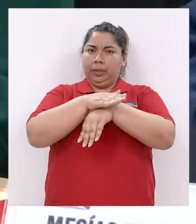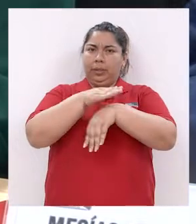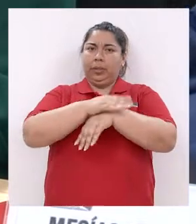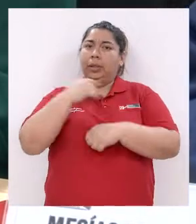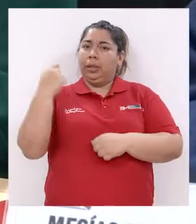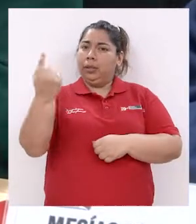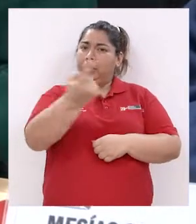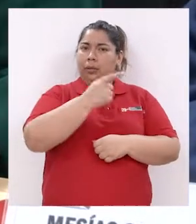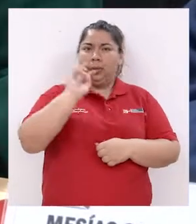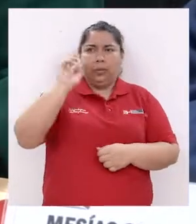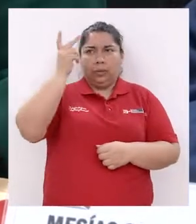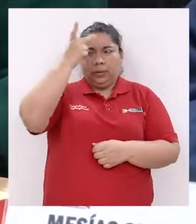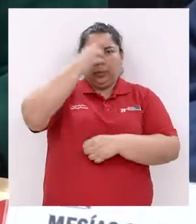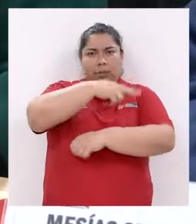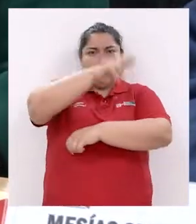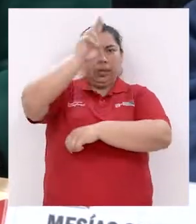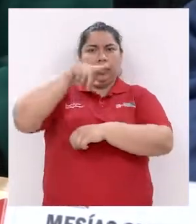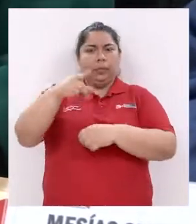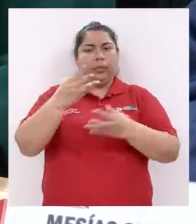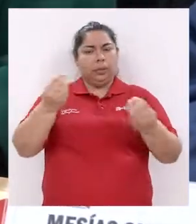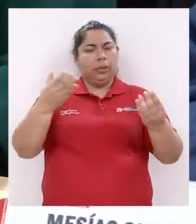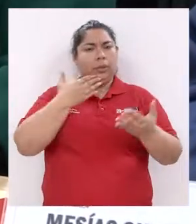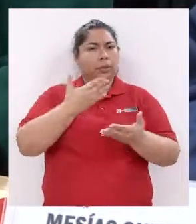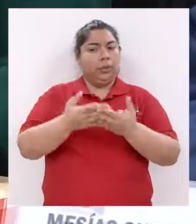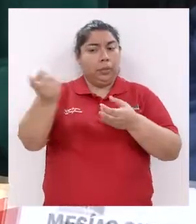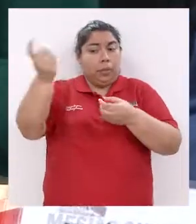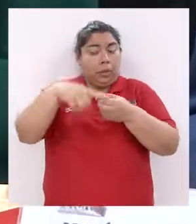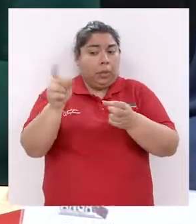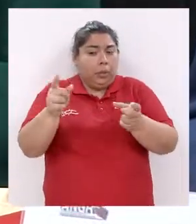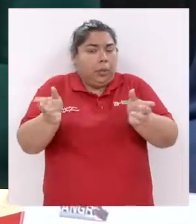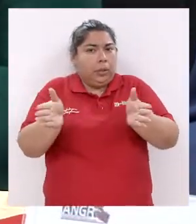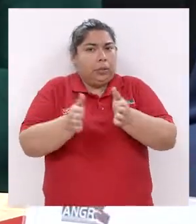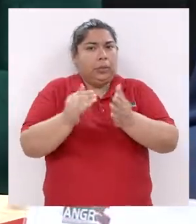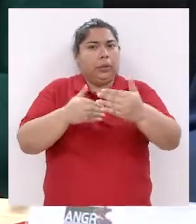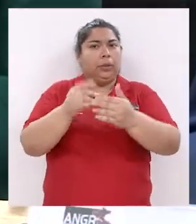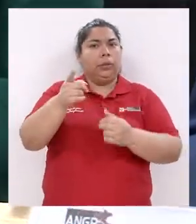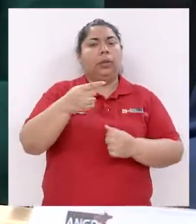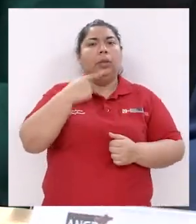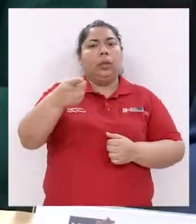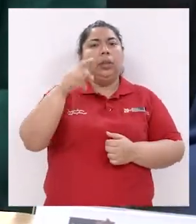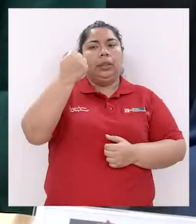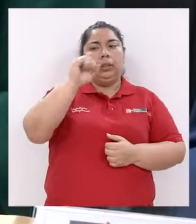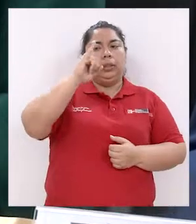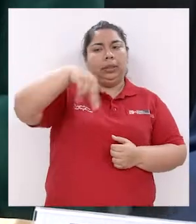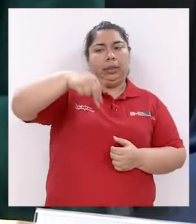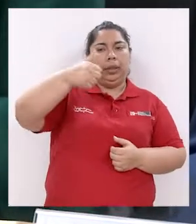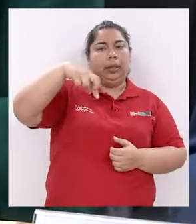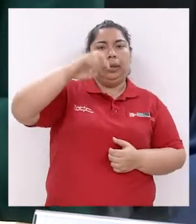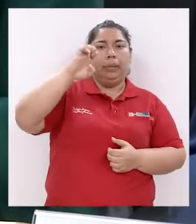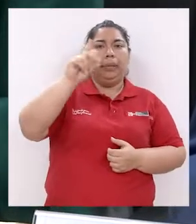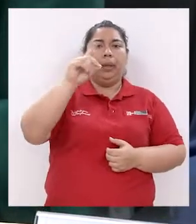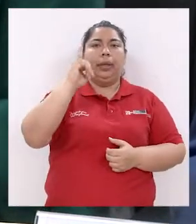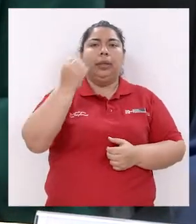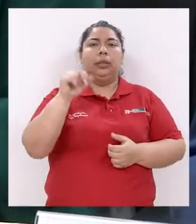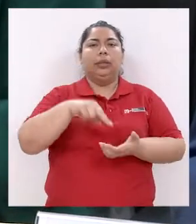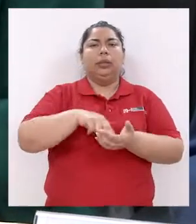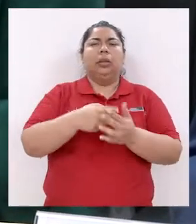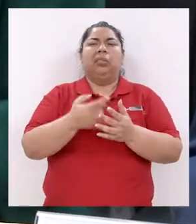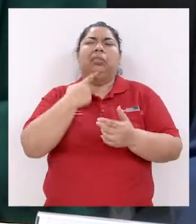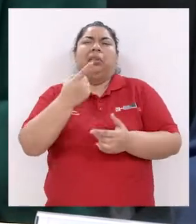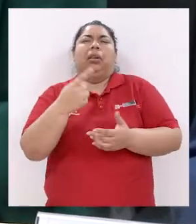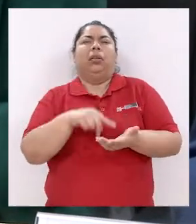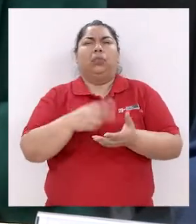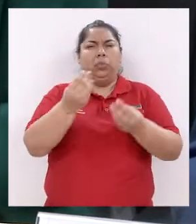buenas tardes a todos los gobernadores. Muchas gracias por darnos este espacio de la instalación del SINAPEDIS. Ustedes